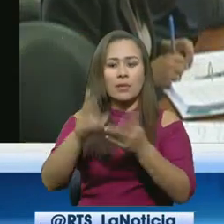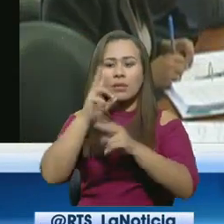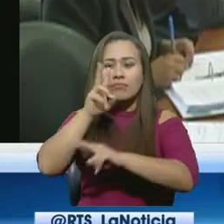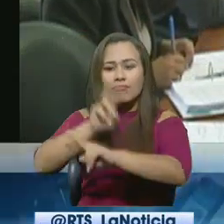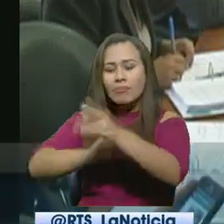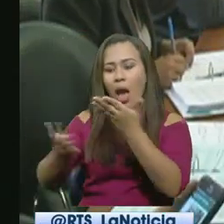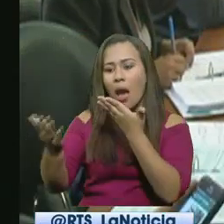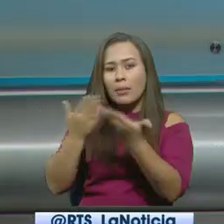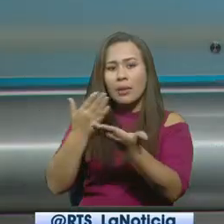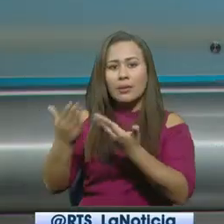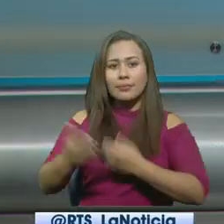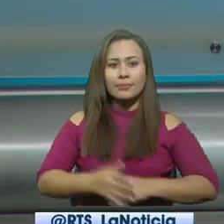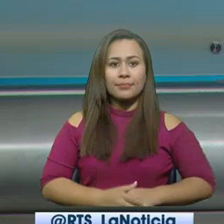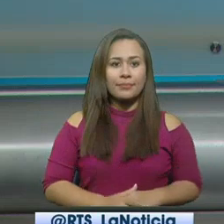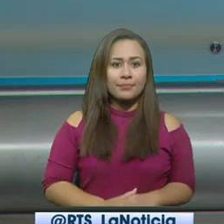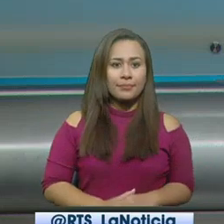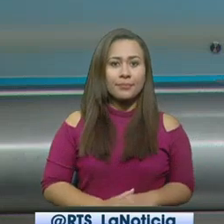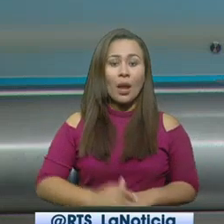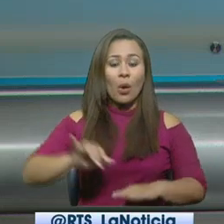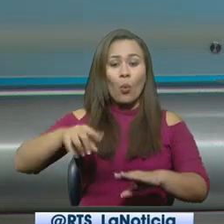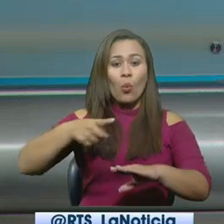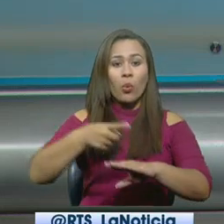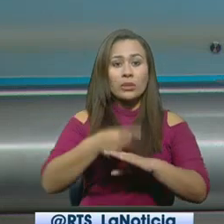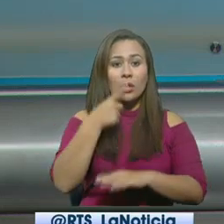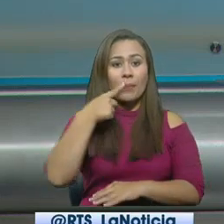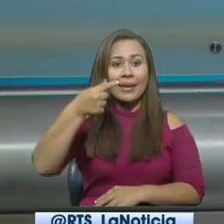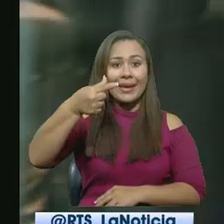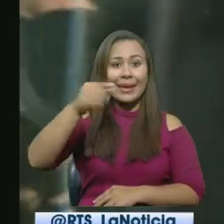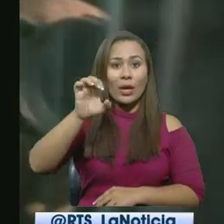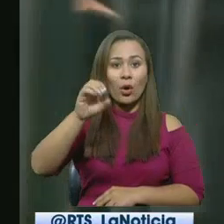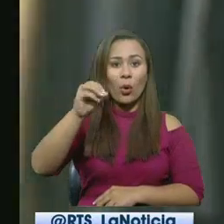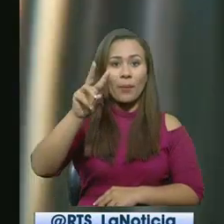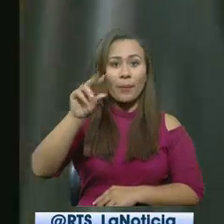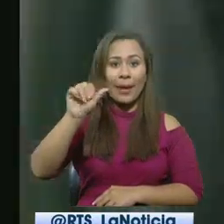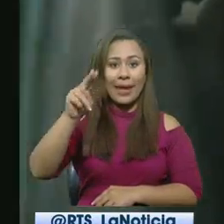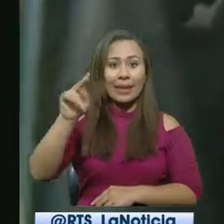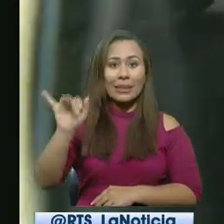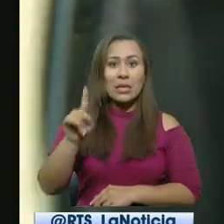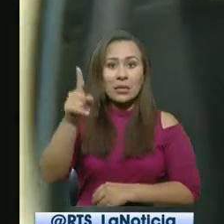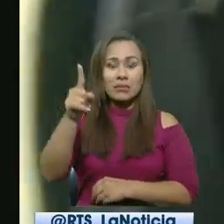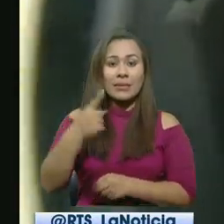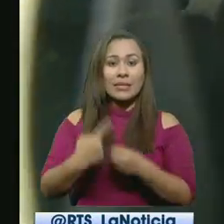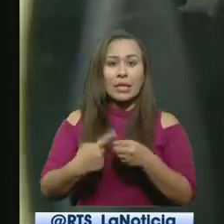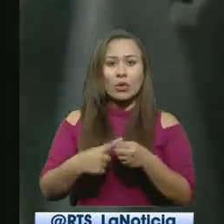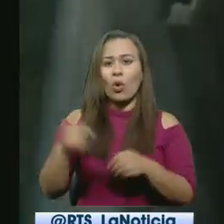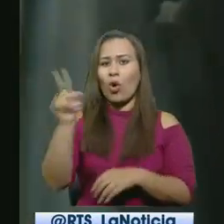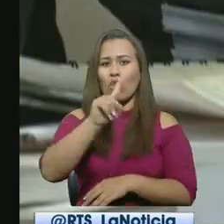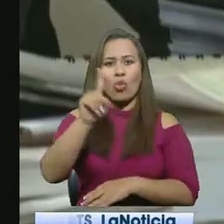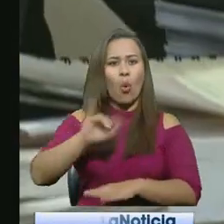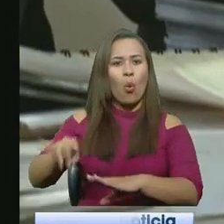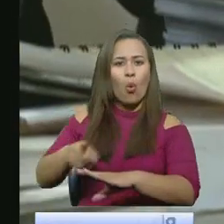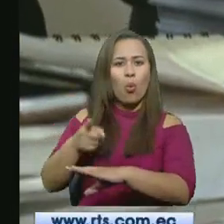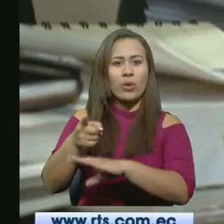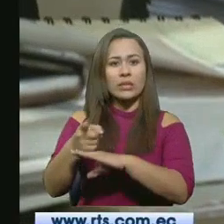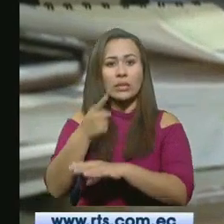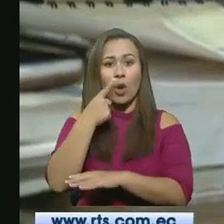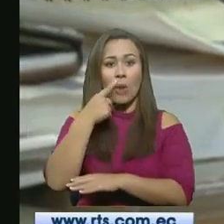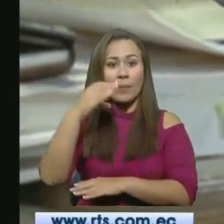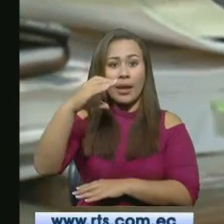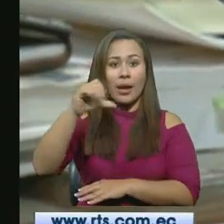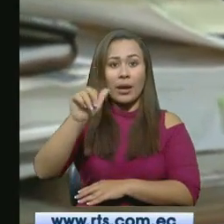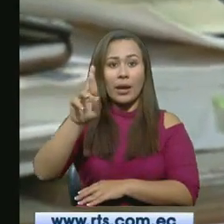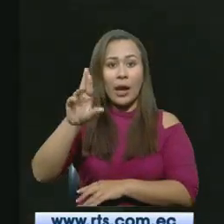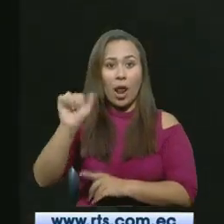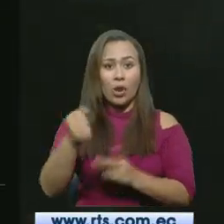Informo Javier Gallo. El juez Giovanni Freire de la Unidad Penal de Quito no dio paso a juicio en contra de Carlos Pareja Giannuzzelli y